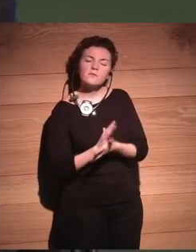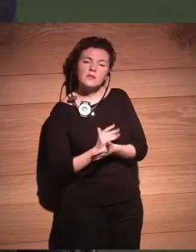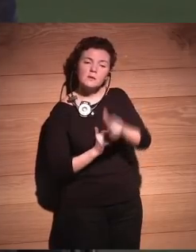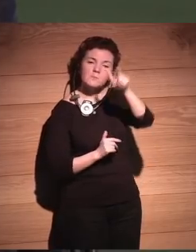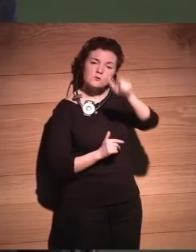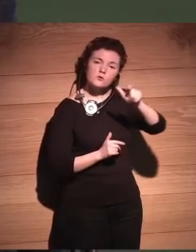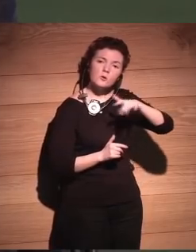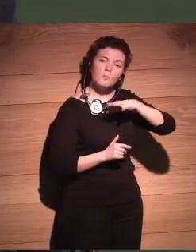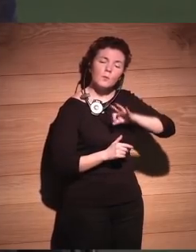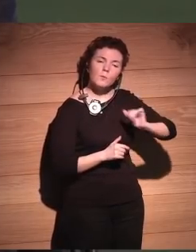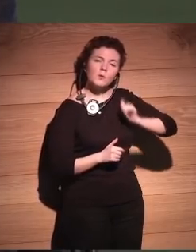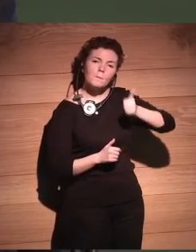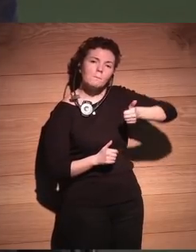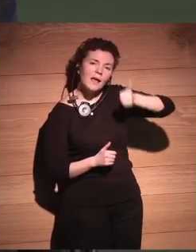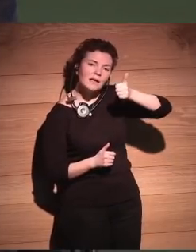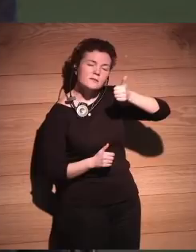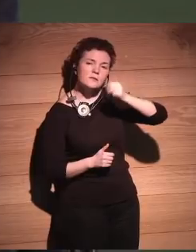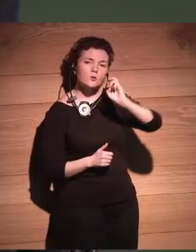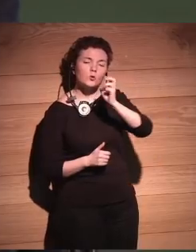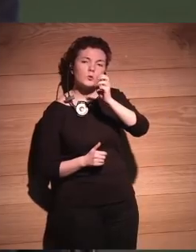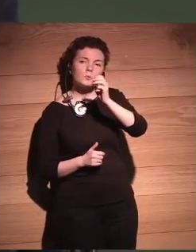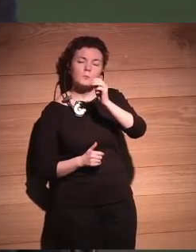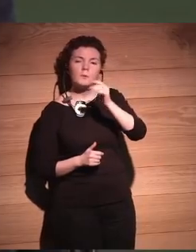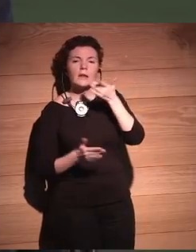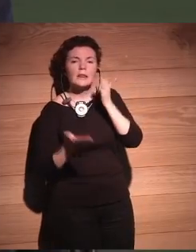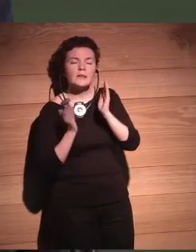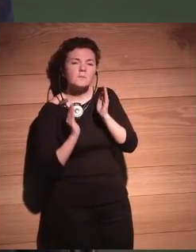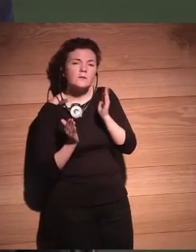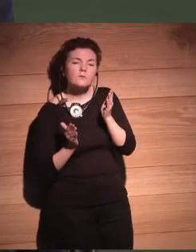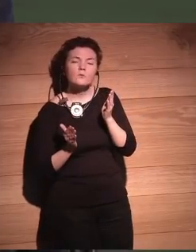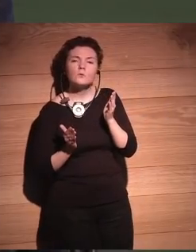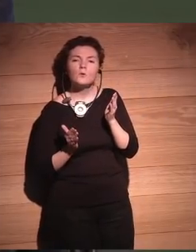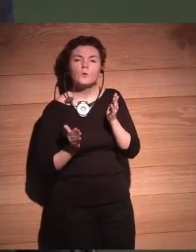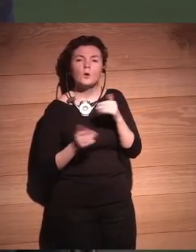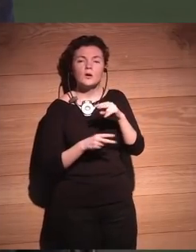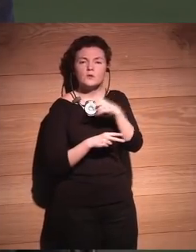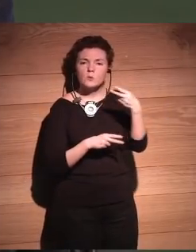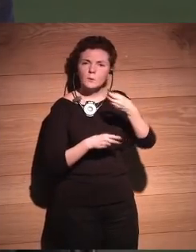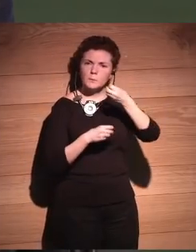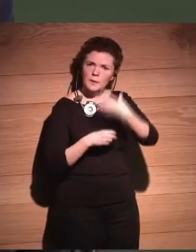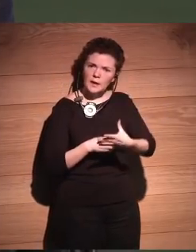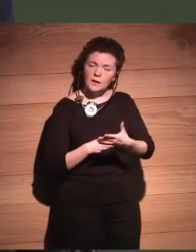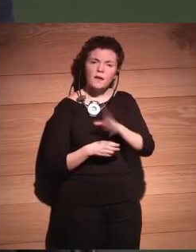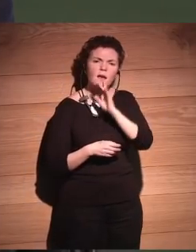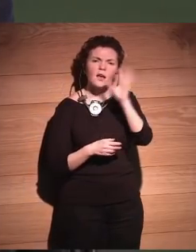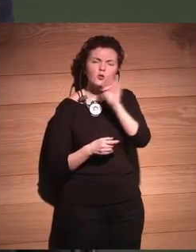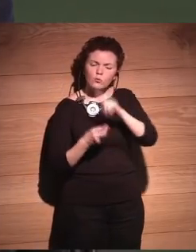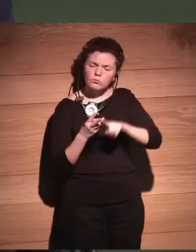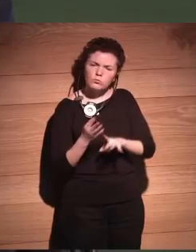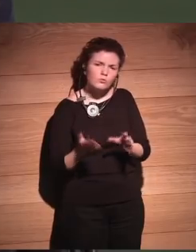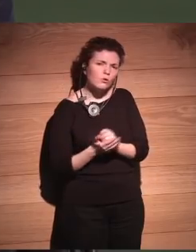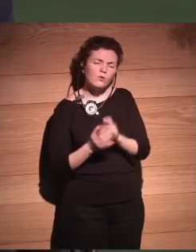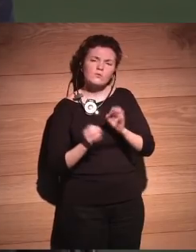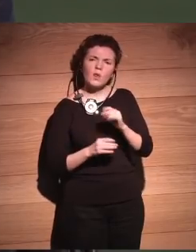pacientes pueden tener más oportunidades de tener un tratamiento con buenos resultados. Todo lo que has mencionado va a tener